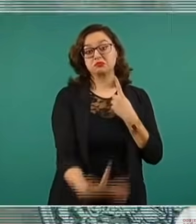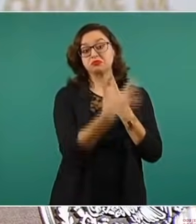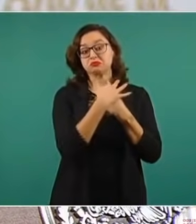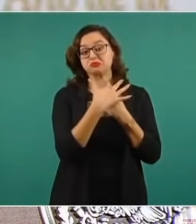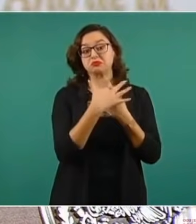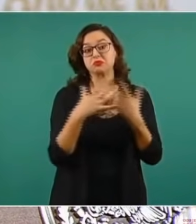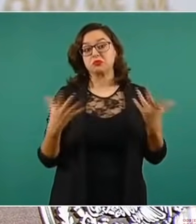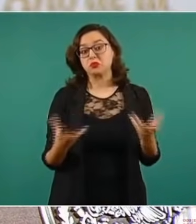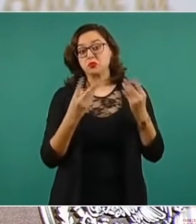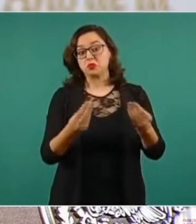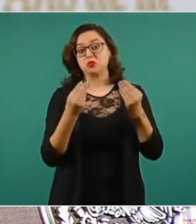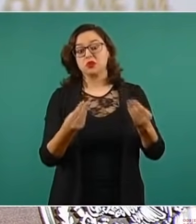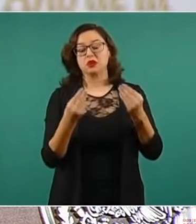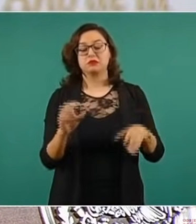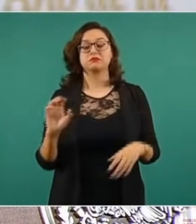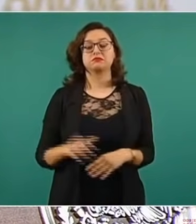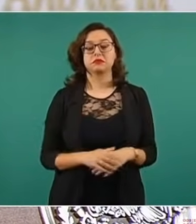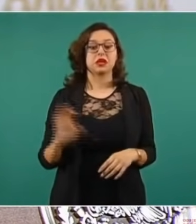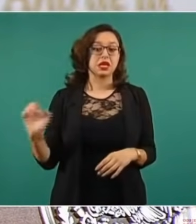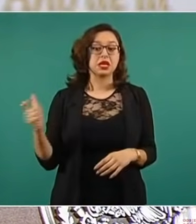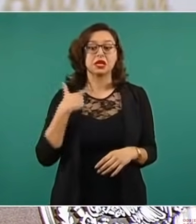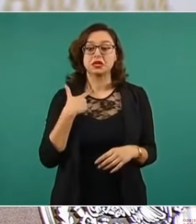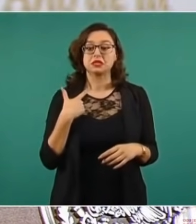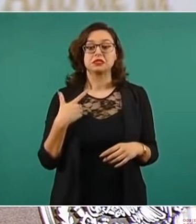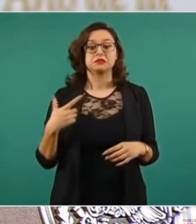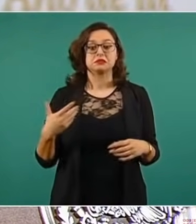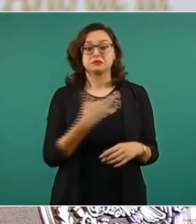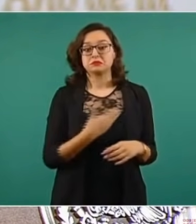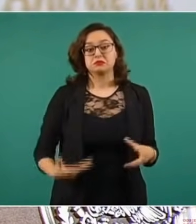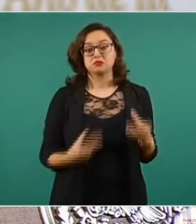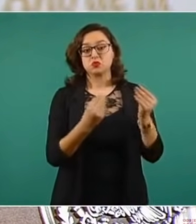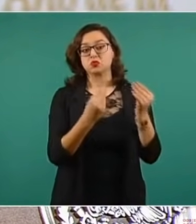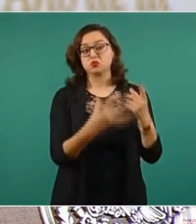presidente no la tiene.